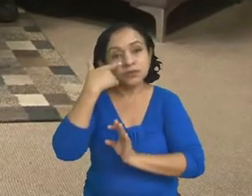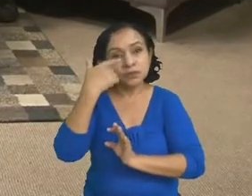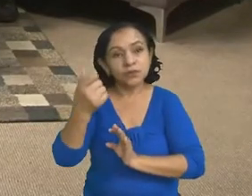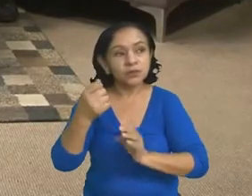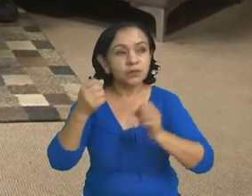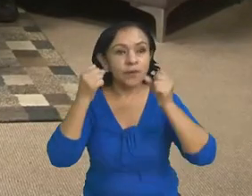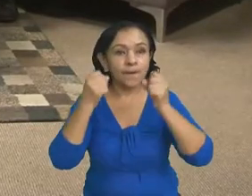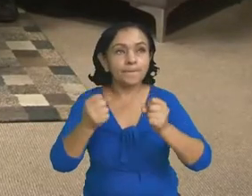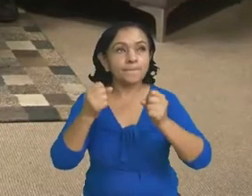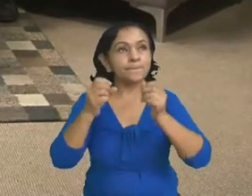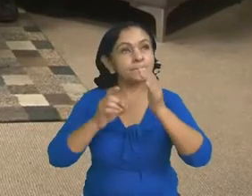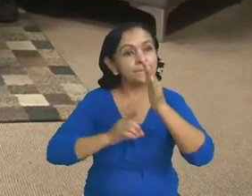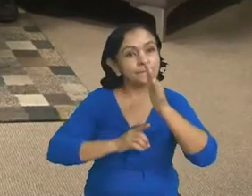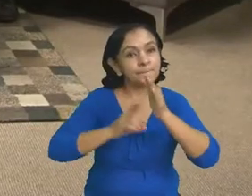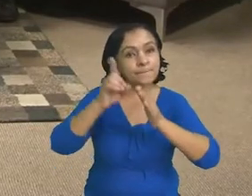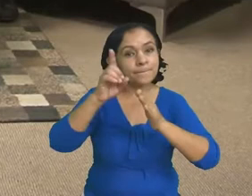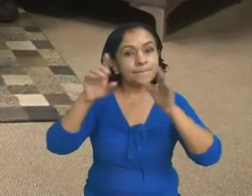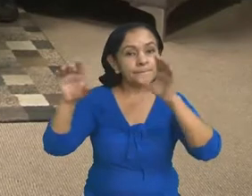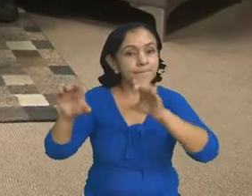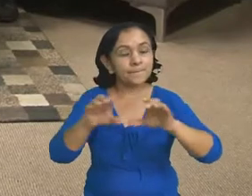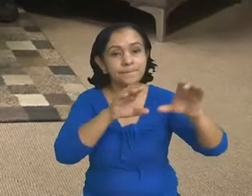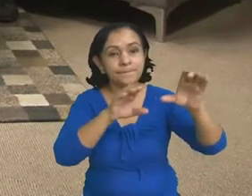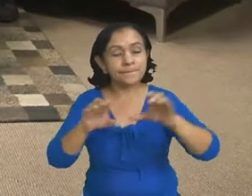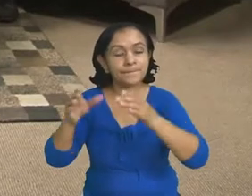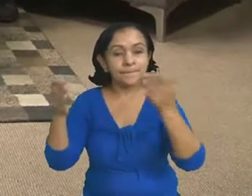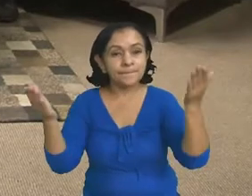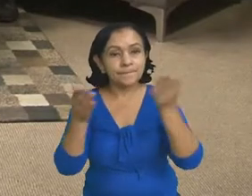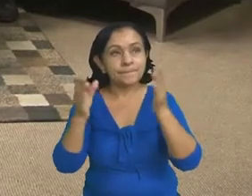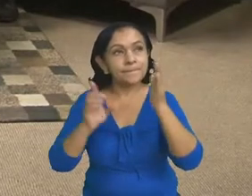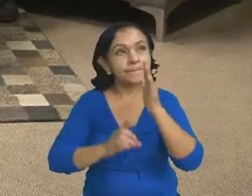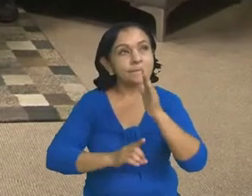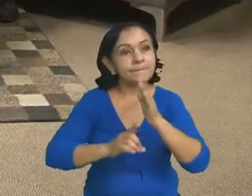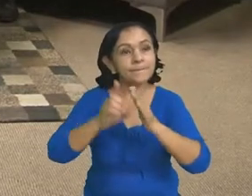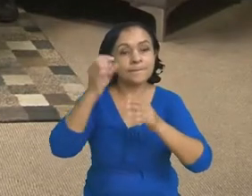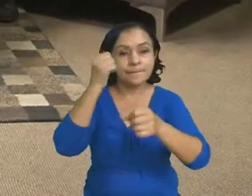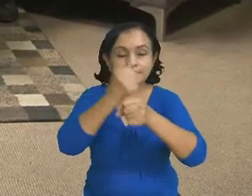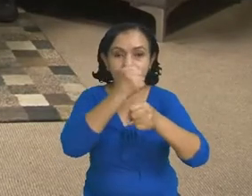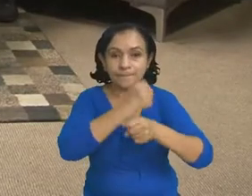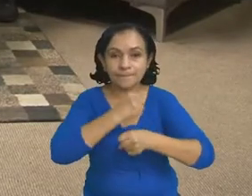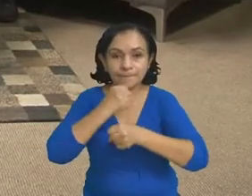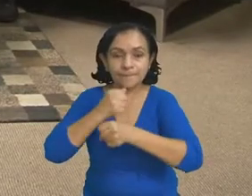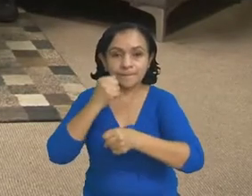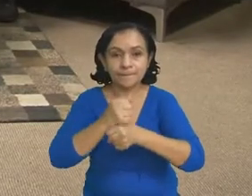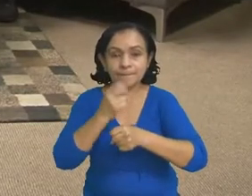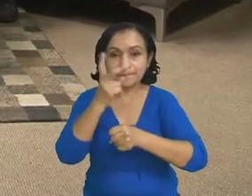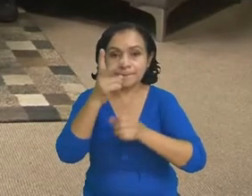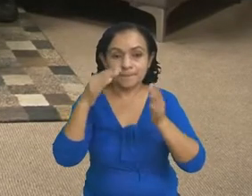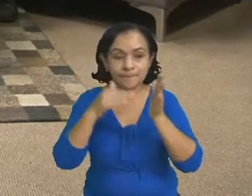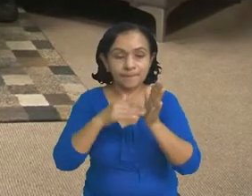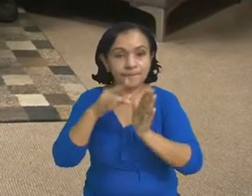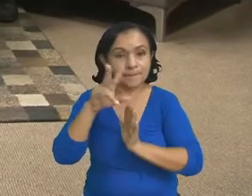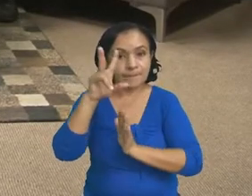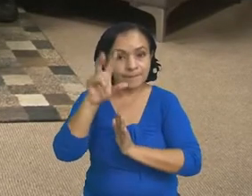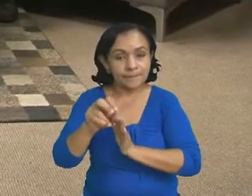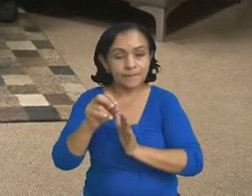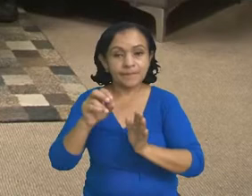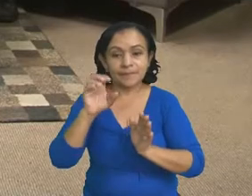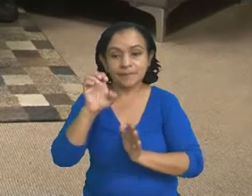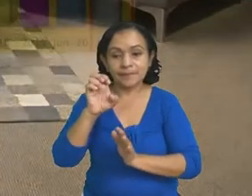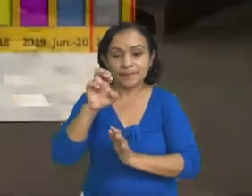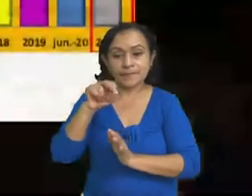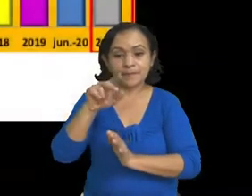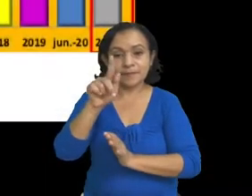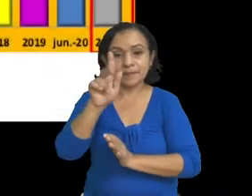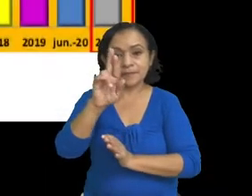compañero, los avances, ¿no?, dentro de esa dinámica y cómo hemos avanzado dentro de este proceso de ejecución del año 2020 de Enatrel. Bueno, entre